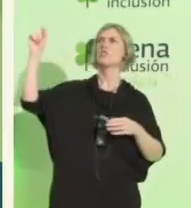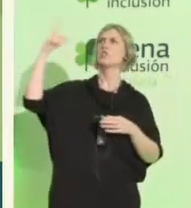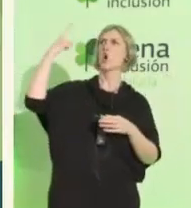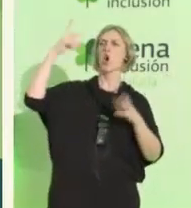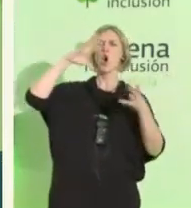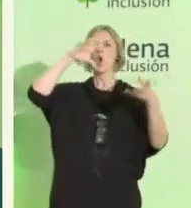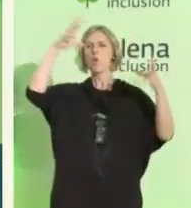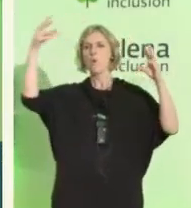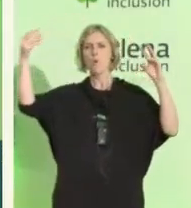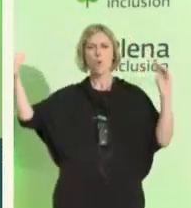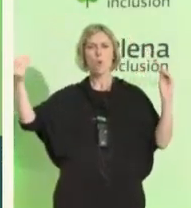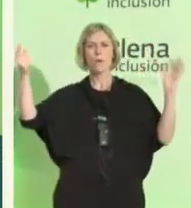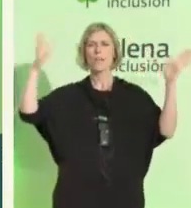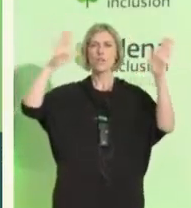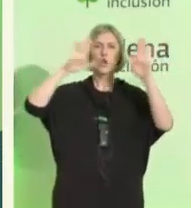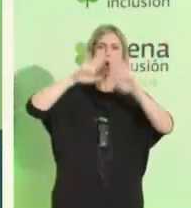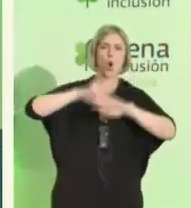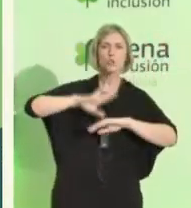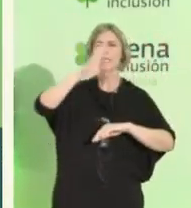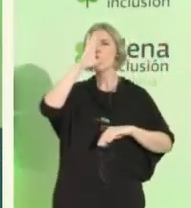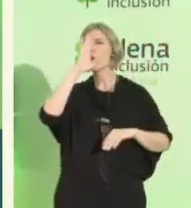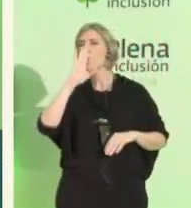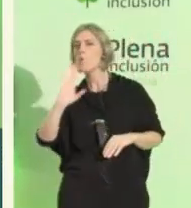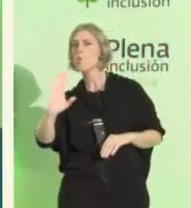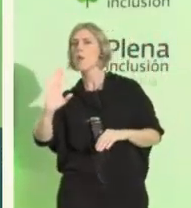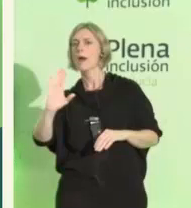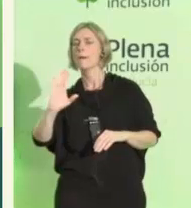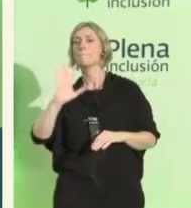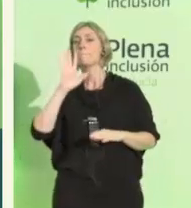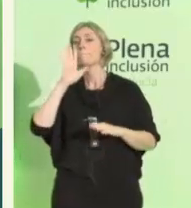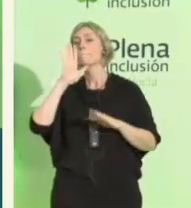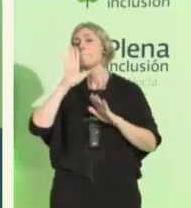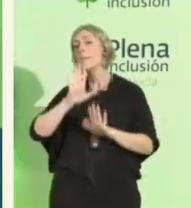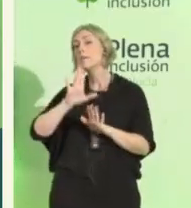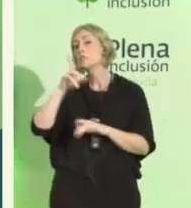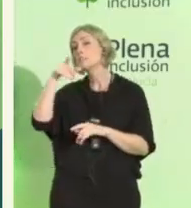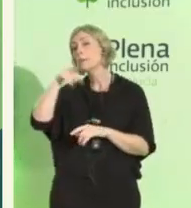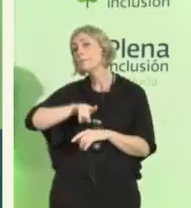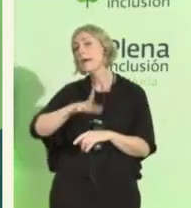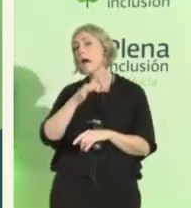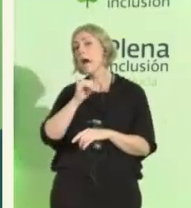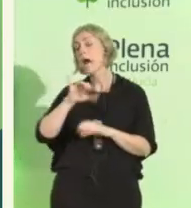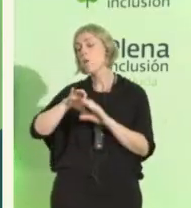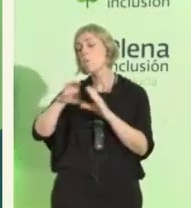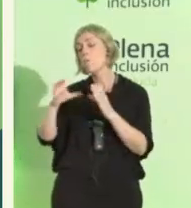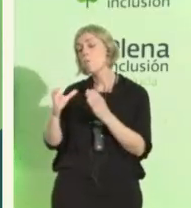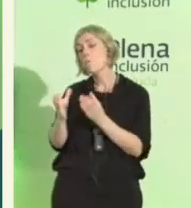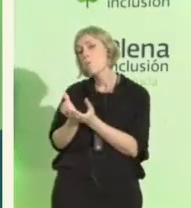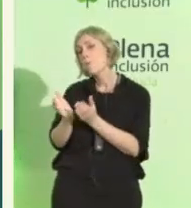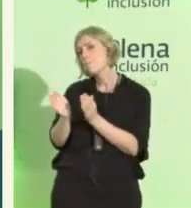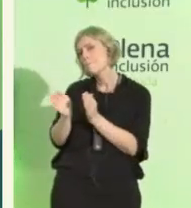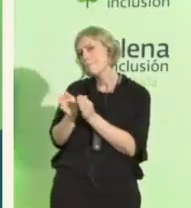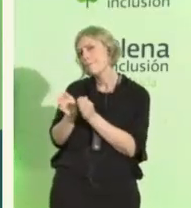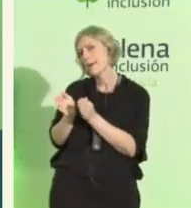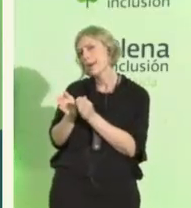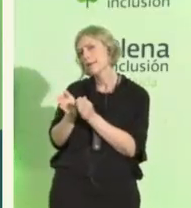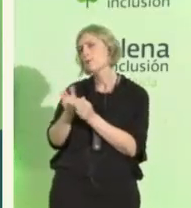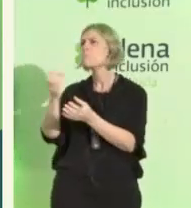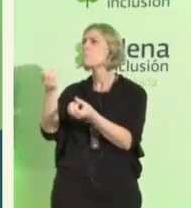la luna pero hay pequeños mundos me cuenta cuál es tu pequeño mundo